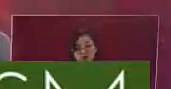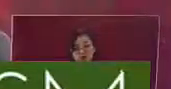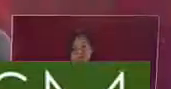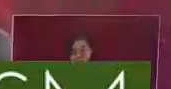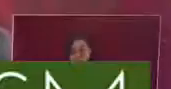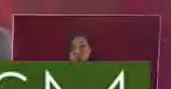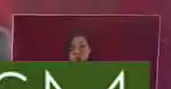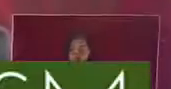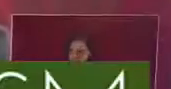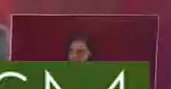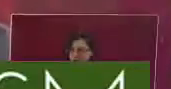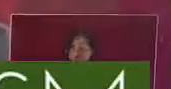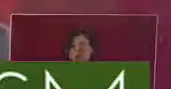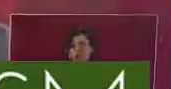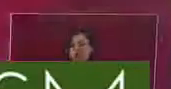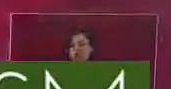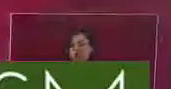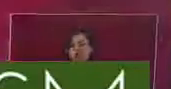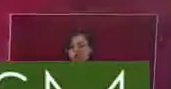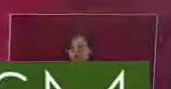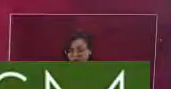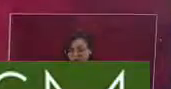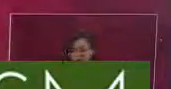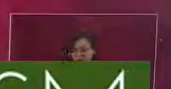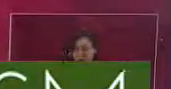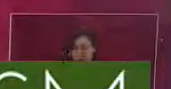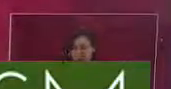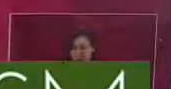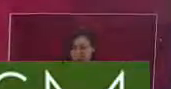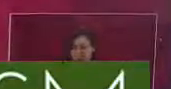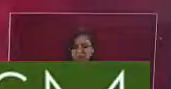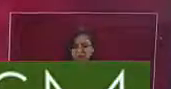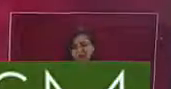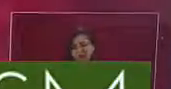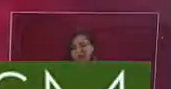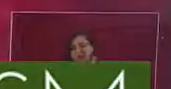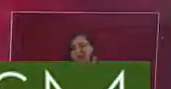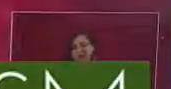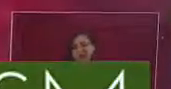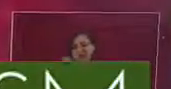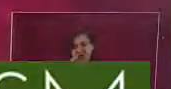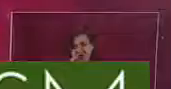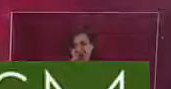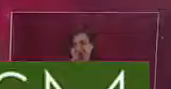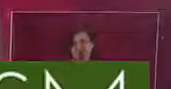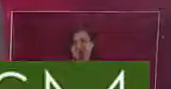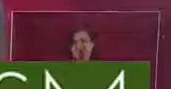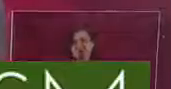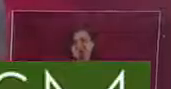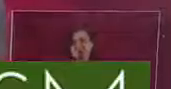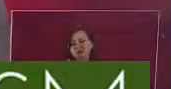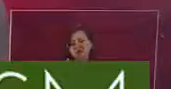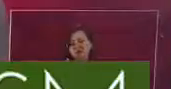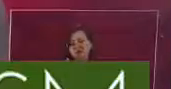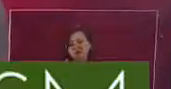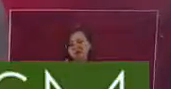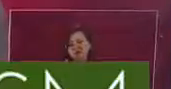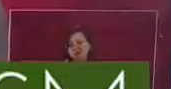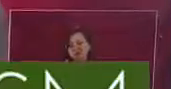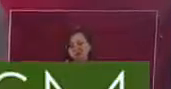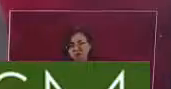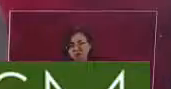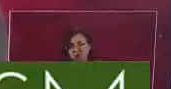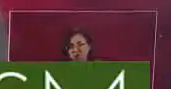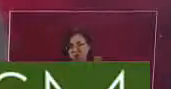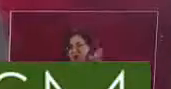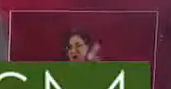nada clara, como tampoco han sido nada claras las medidas que se han tomado durante este periodo de COVID. Obviamente en varios